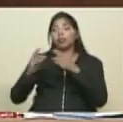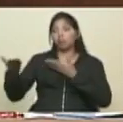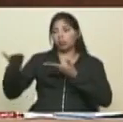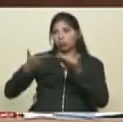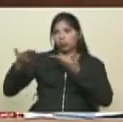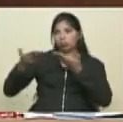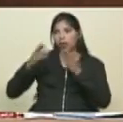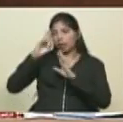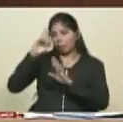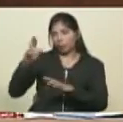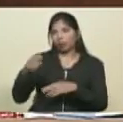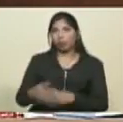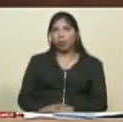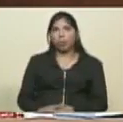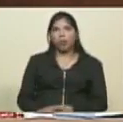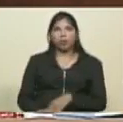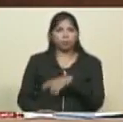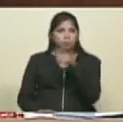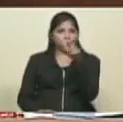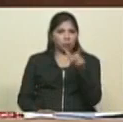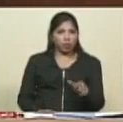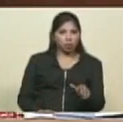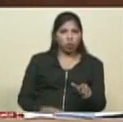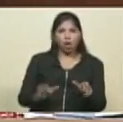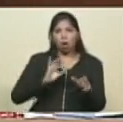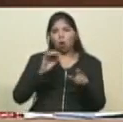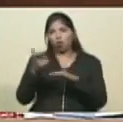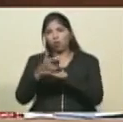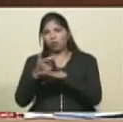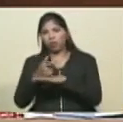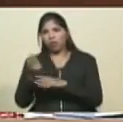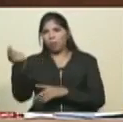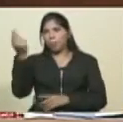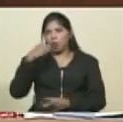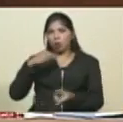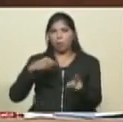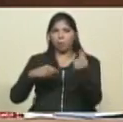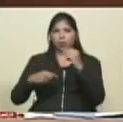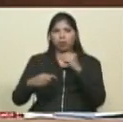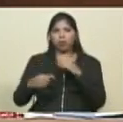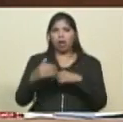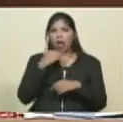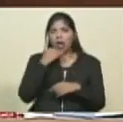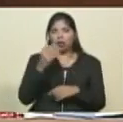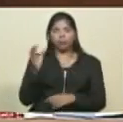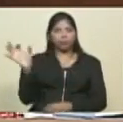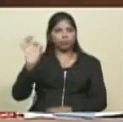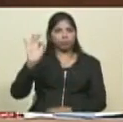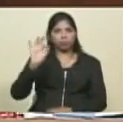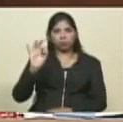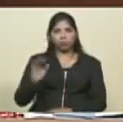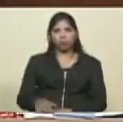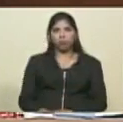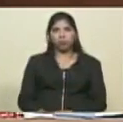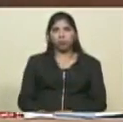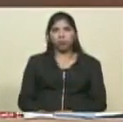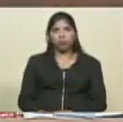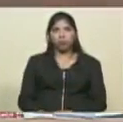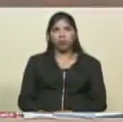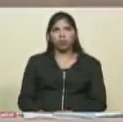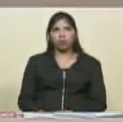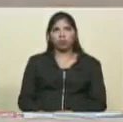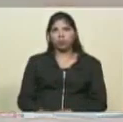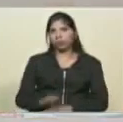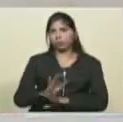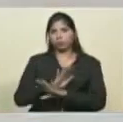ningún funcionario ni ningún gobierno va a amenazar a nuestro pueblo. Está completamente fuera de orden y está completamente fuera